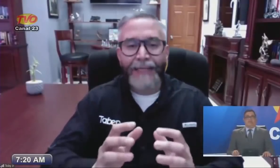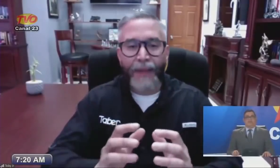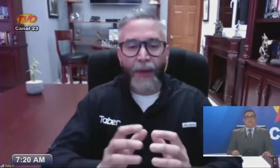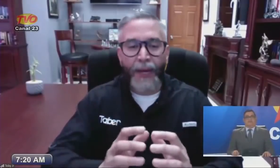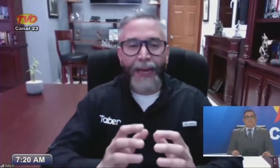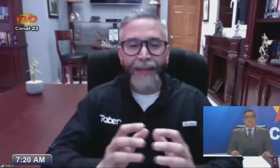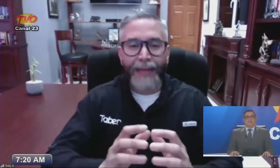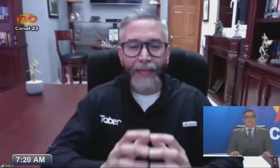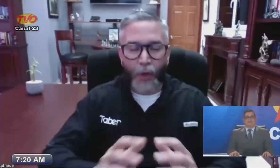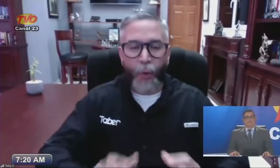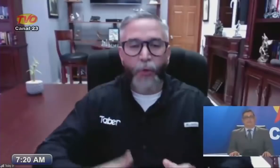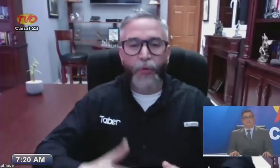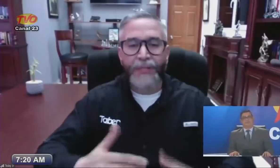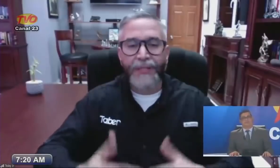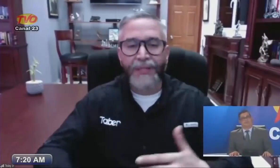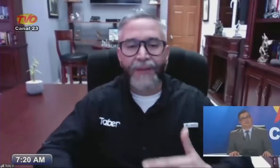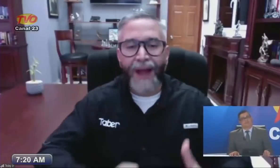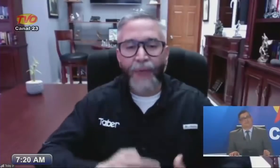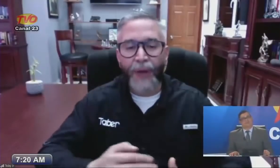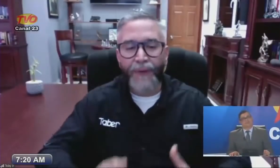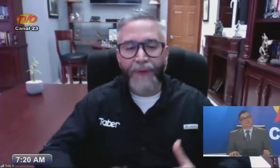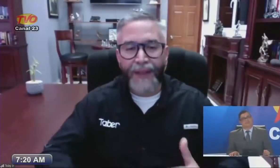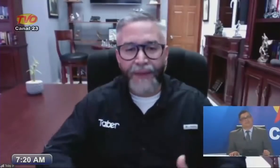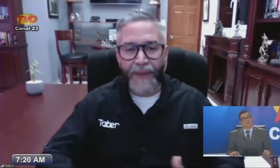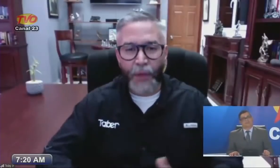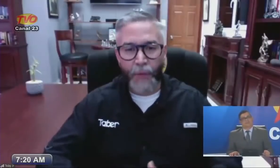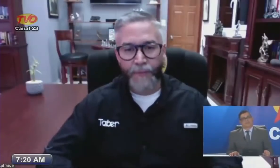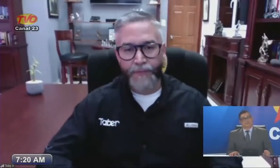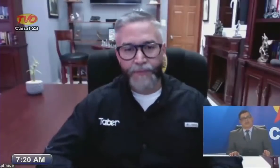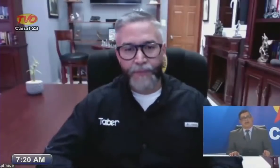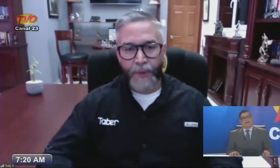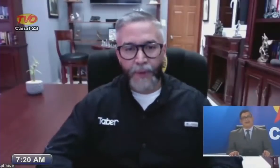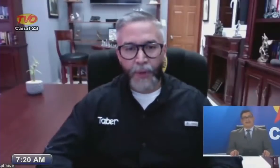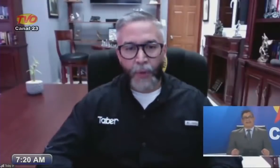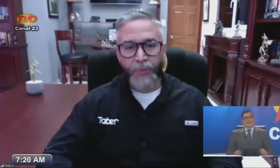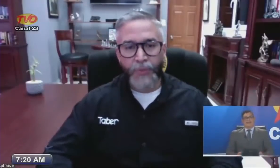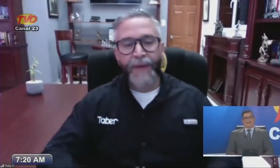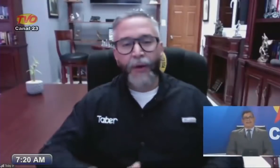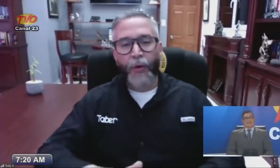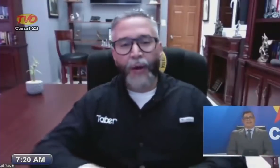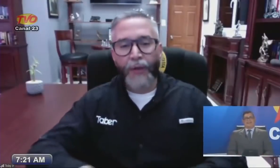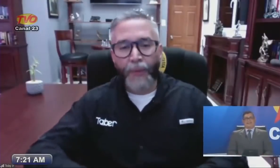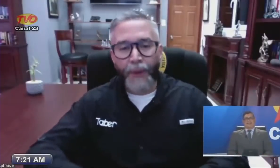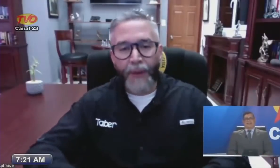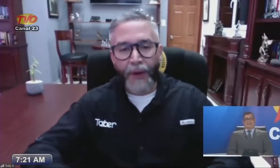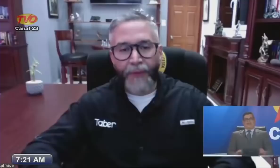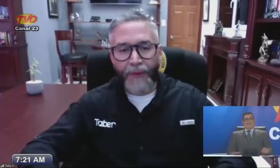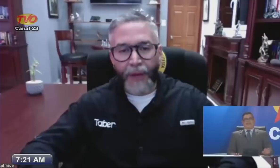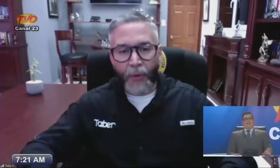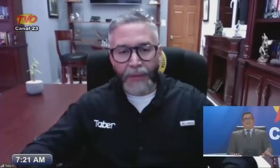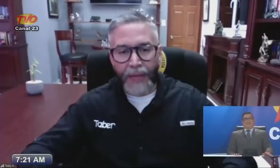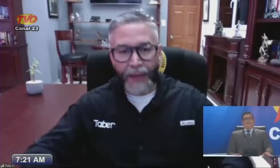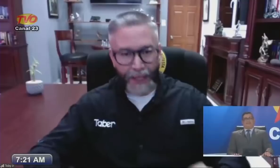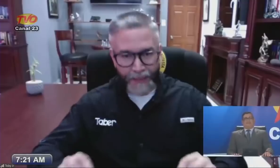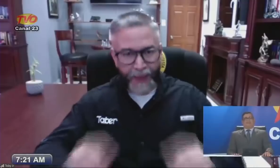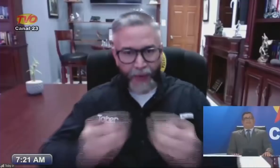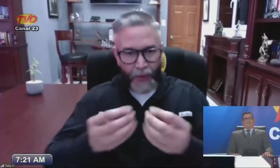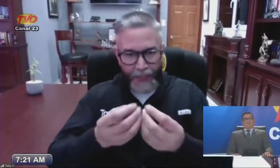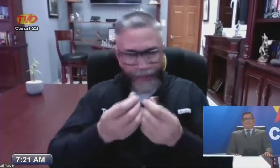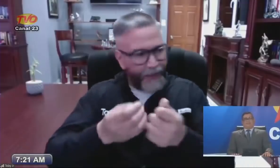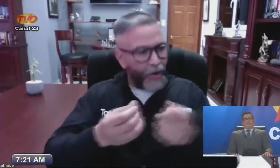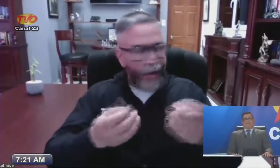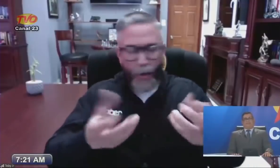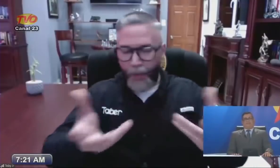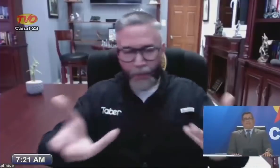catalizador el catalítico cuando usted está trabajando la fibra de vidrio usted va colocando primero la fibra cortada el